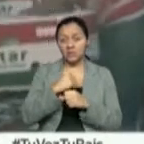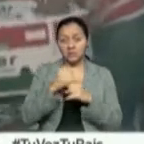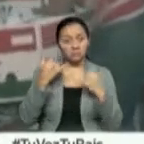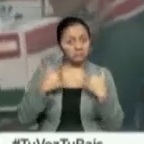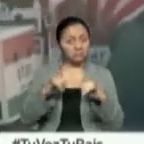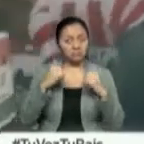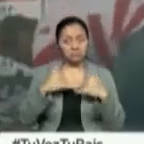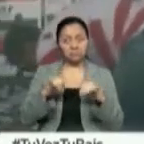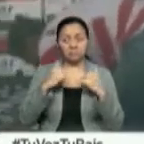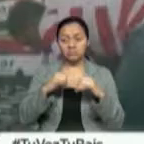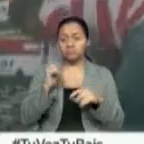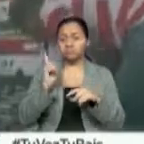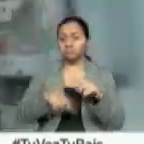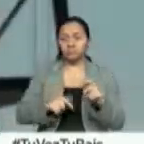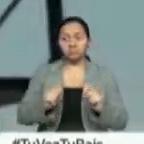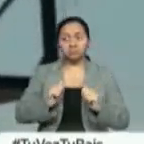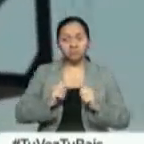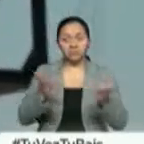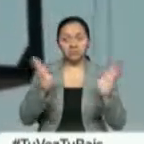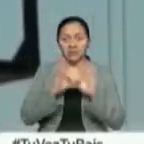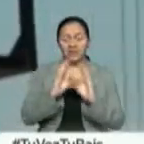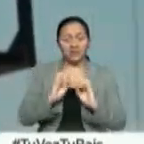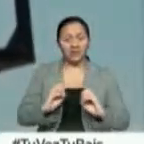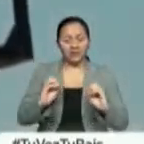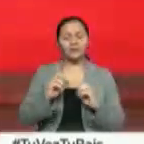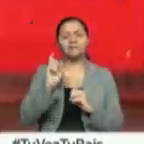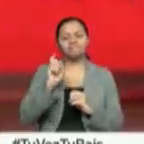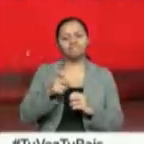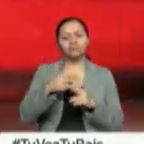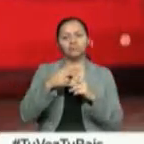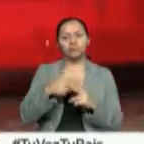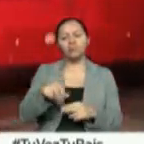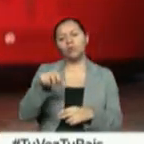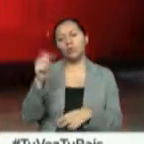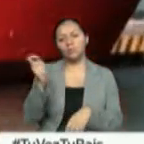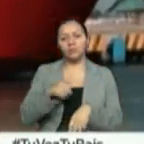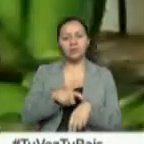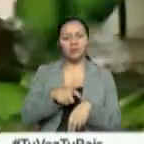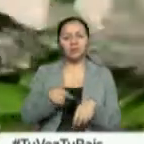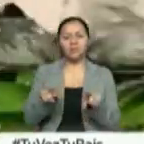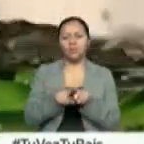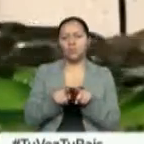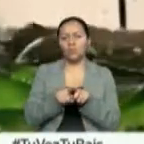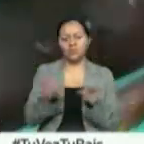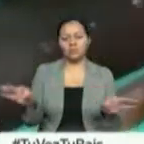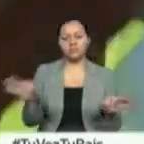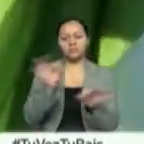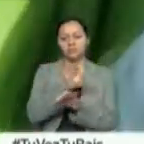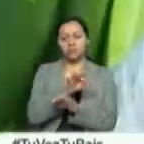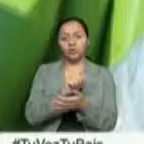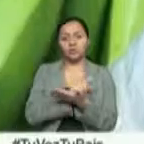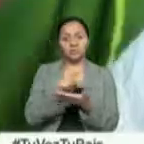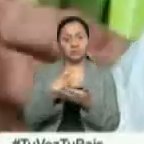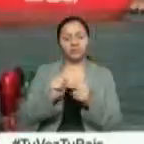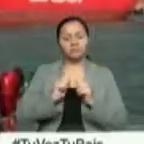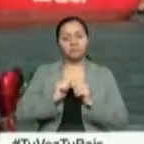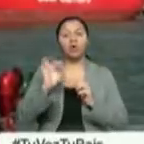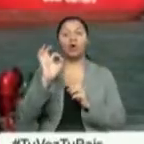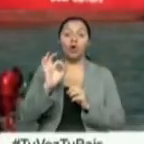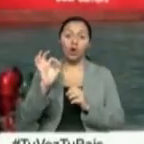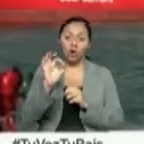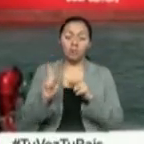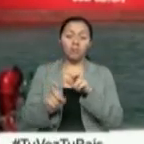durante los días de descanso obligatorio se designará a otro tiempo igual de la semana para el descanso o pagar a sus